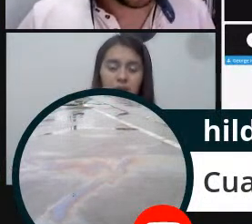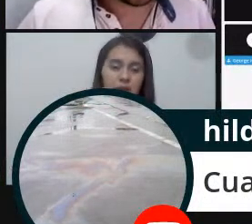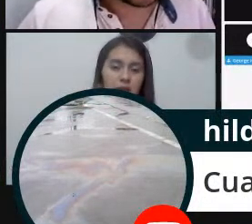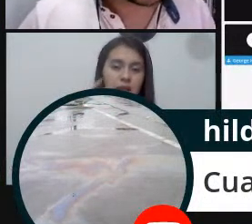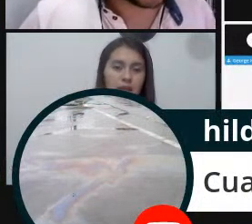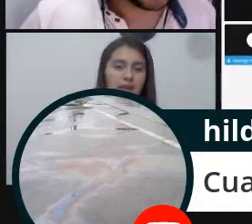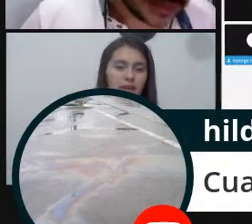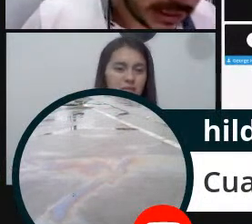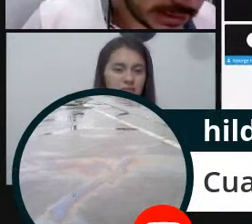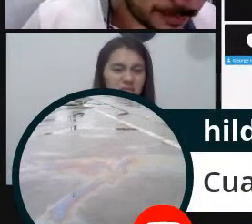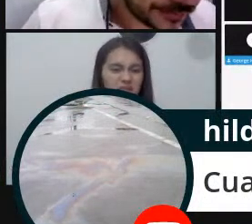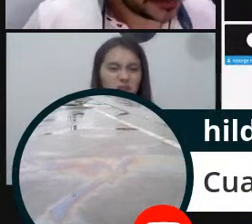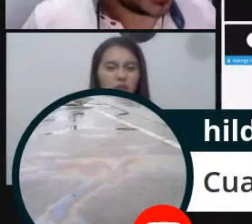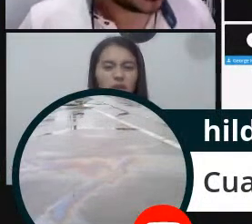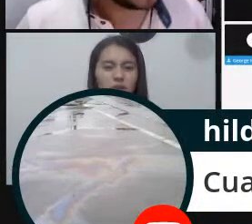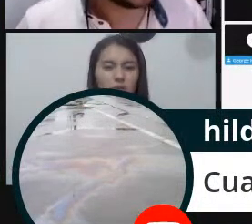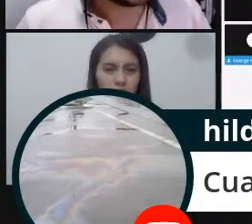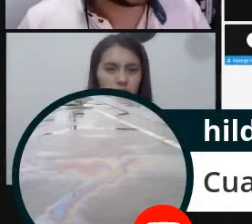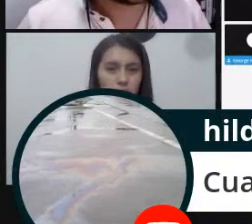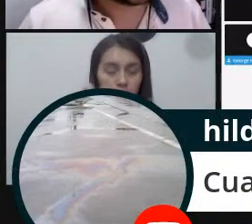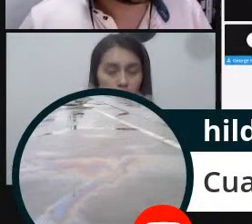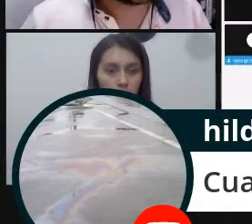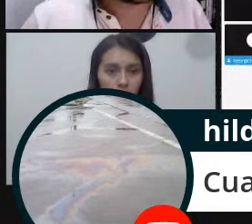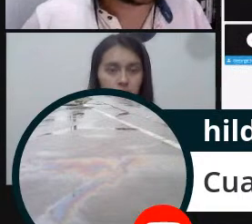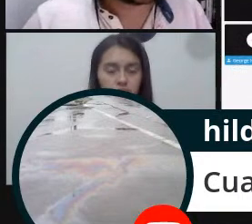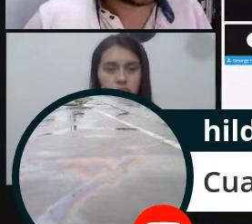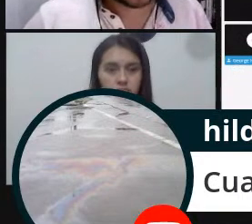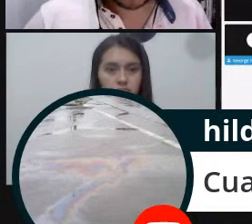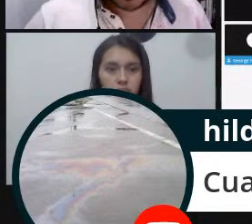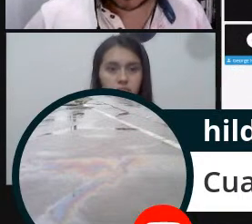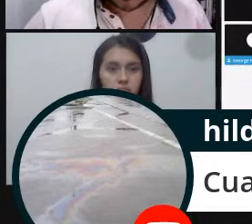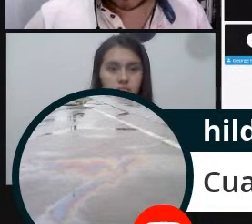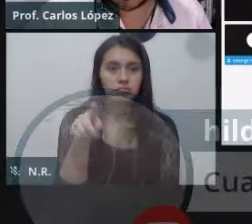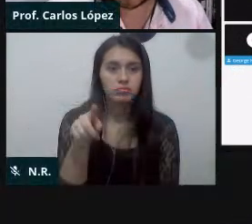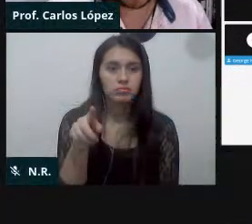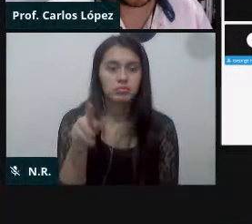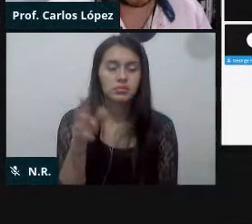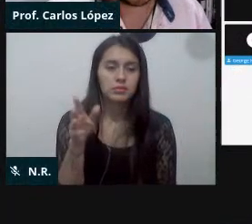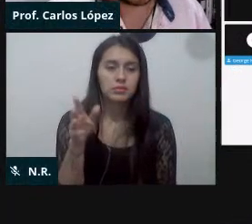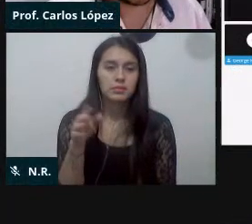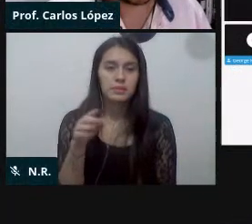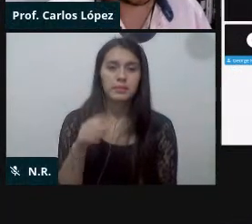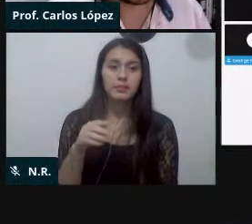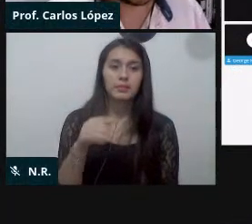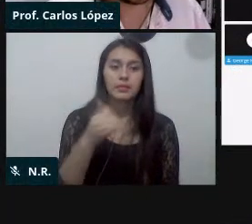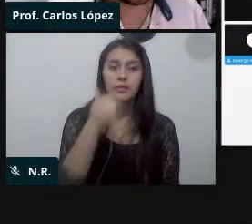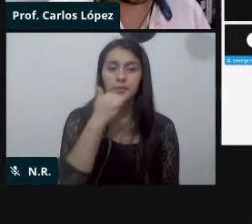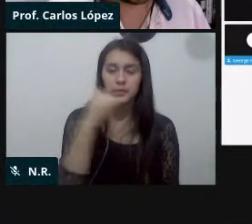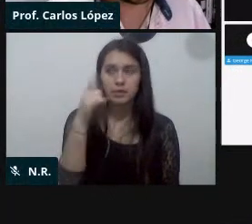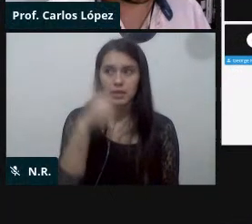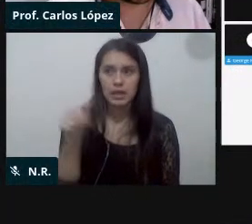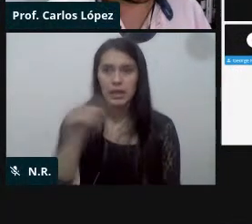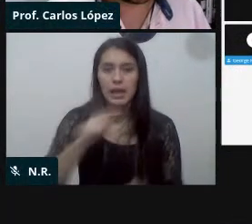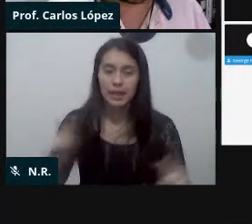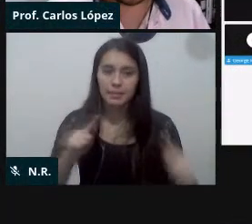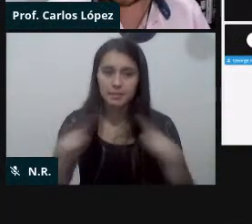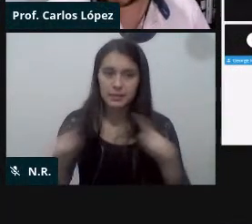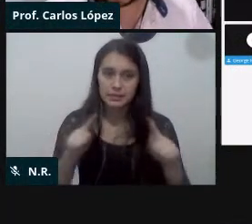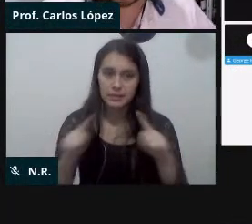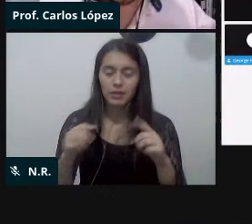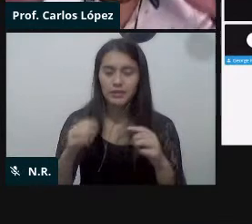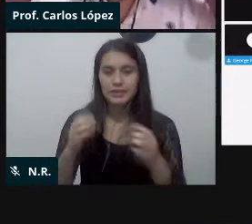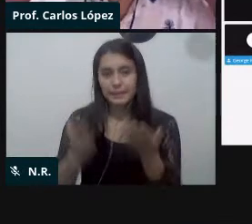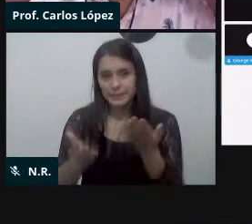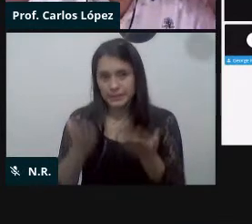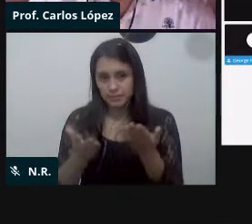administradores al tiempo pueden estar? 10. Bueno, ¿cuántos administradores como tal? Depende de la